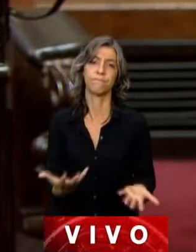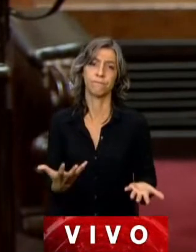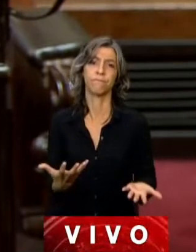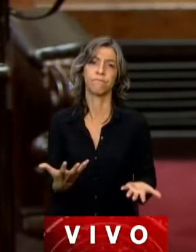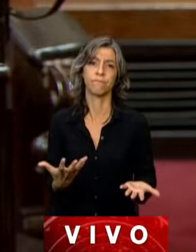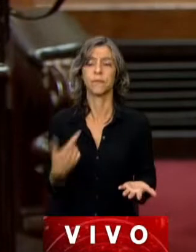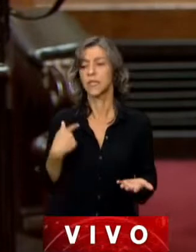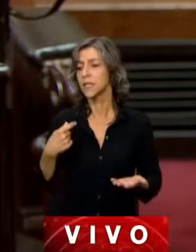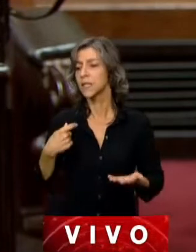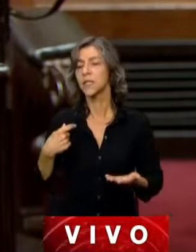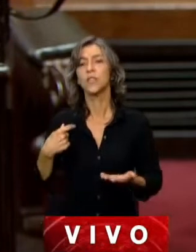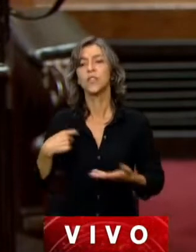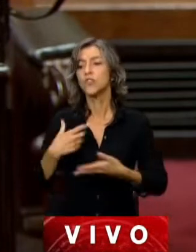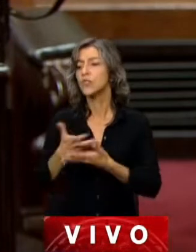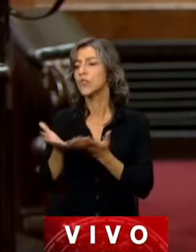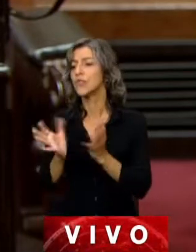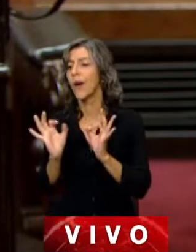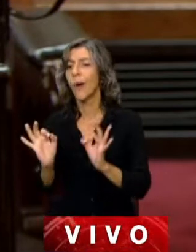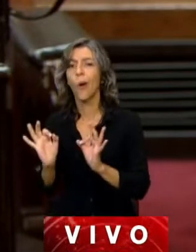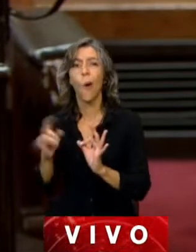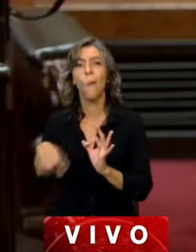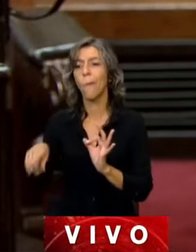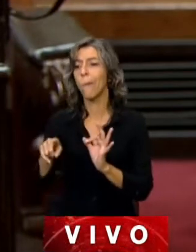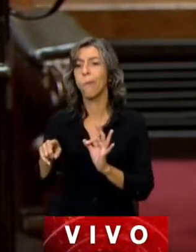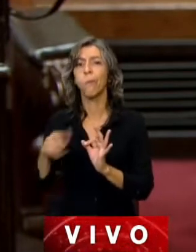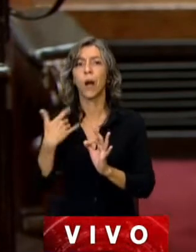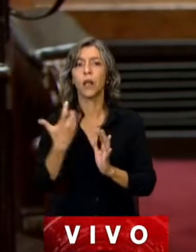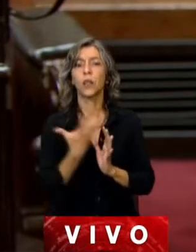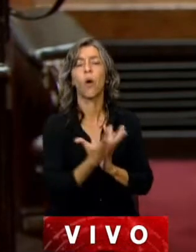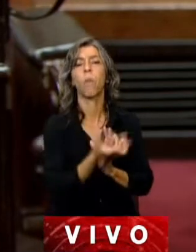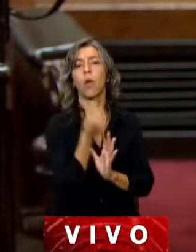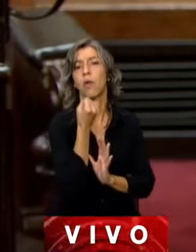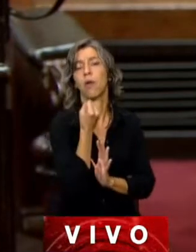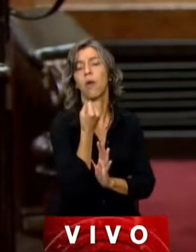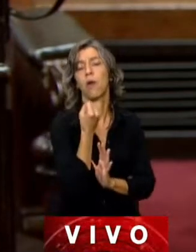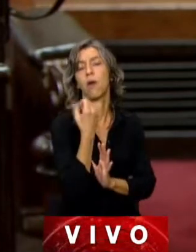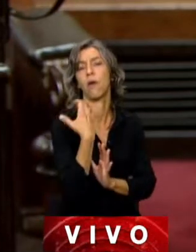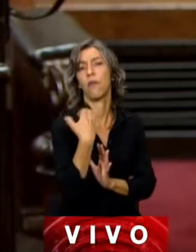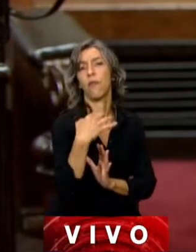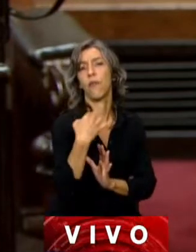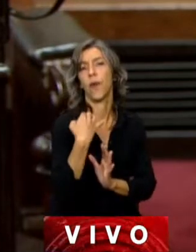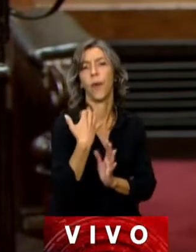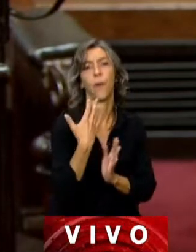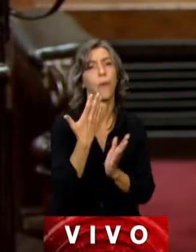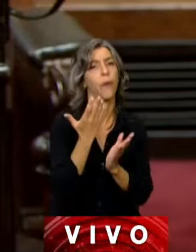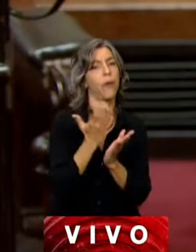los ciudadanos y las ciudadanas de este país tienen que tener acceso en condiciones de equidad.